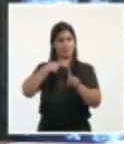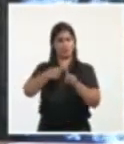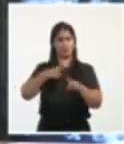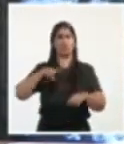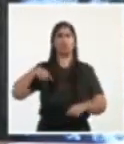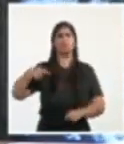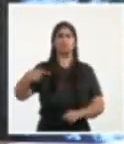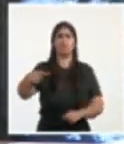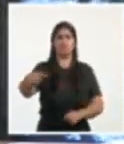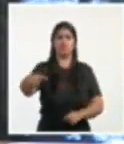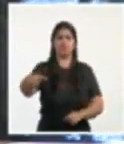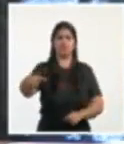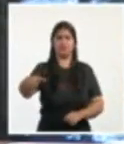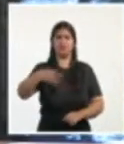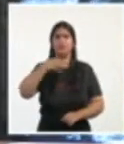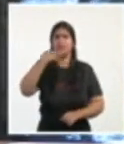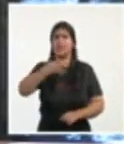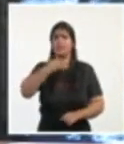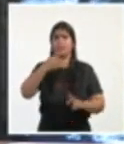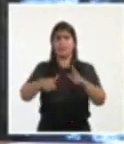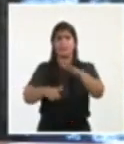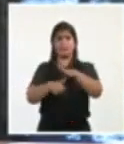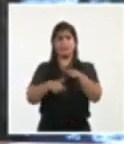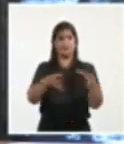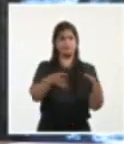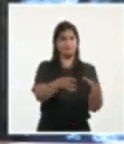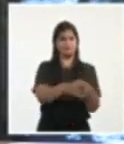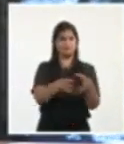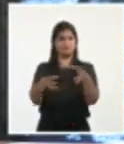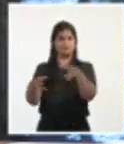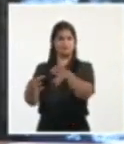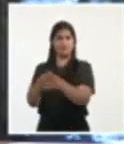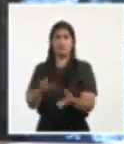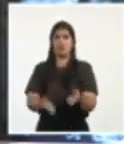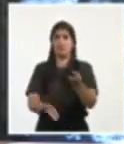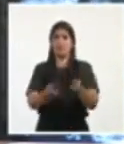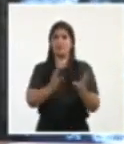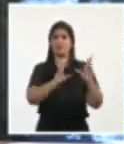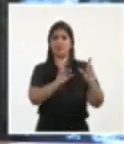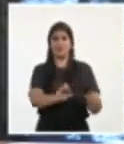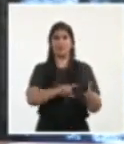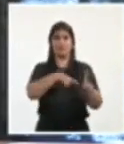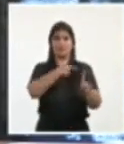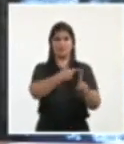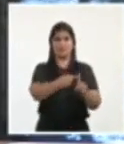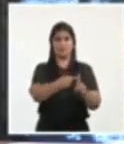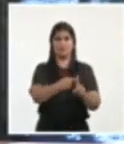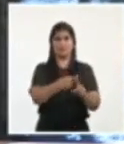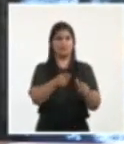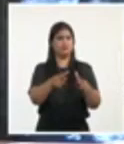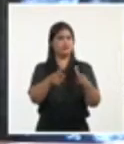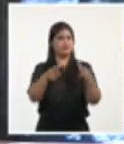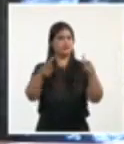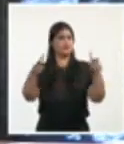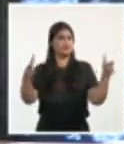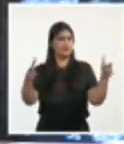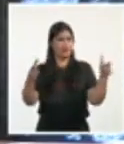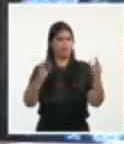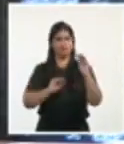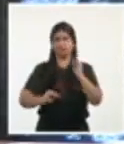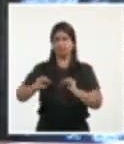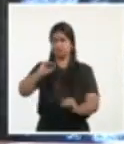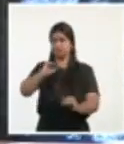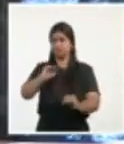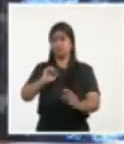disminuyendo los casos recuperados a partir de la velocidad de la transmisión. La peligrosidad del virus se hace latente por el alto número